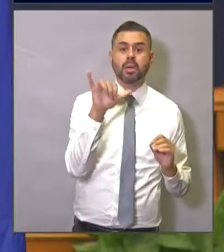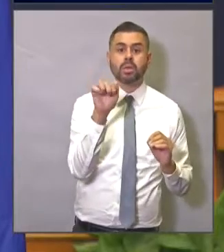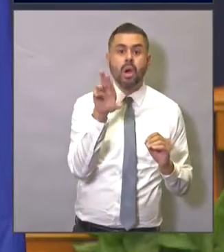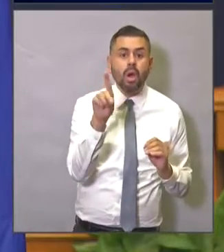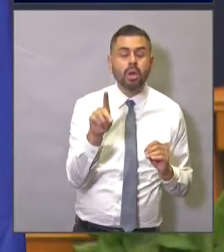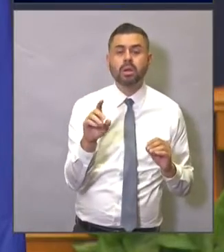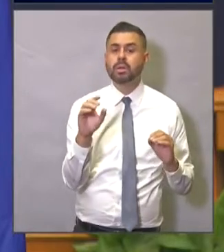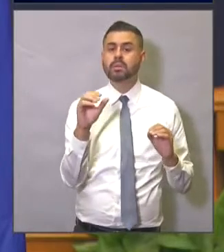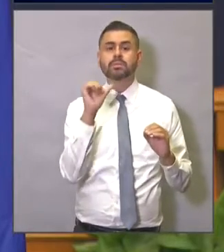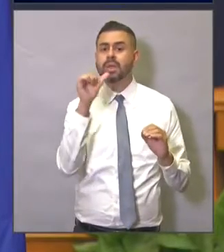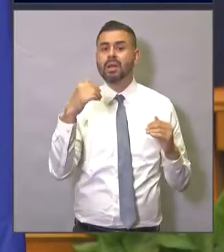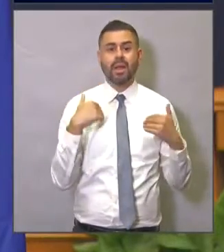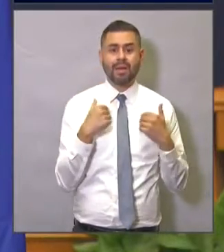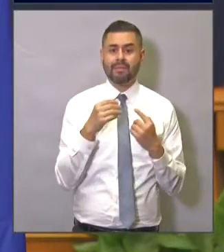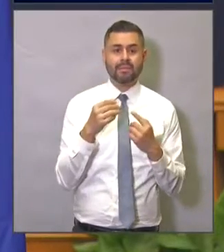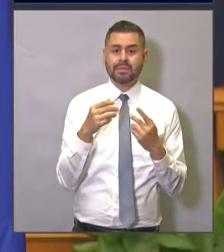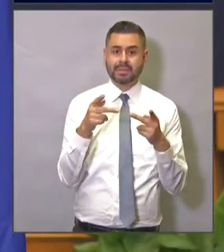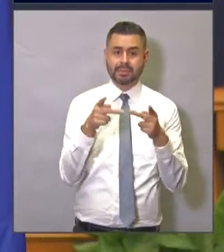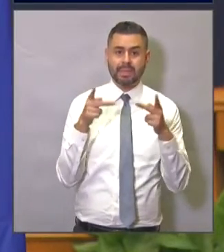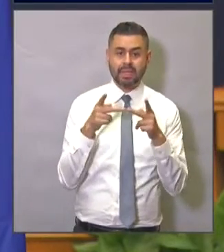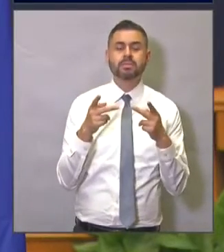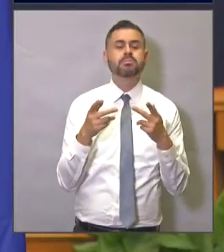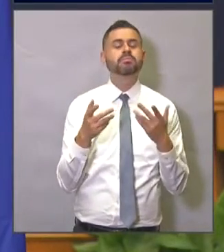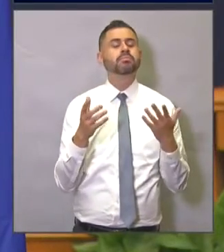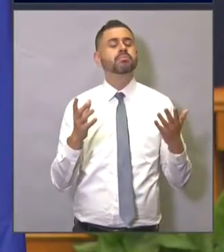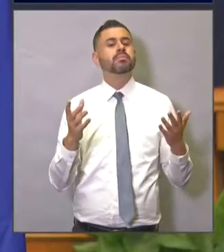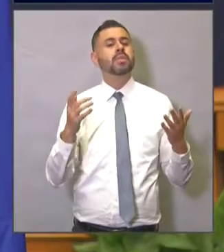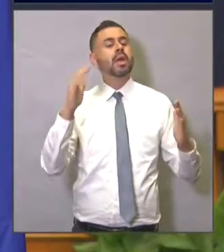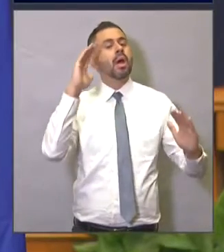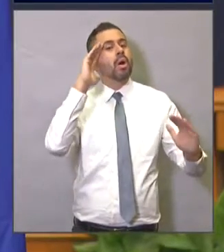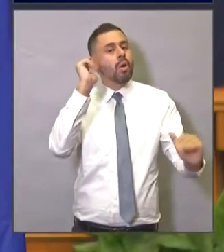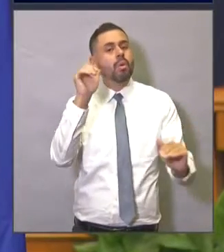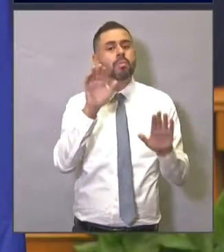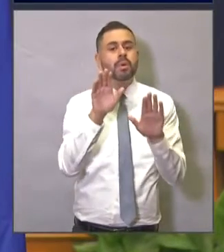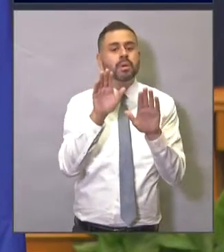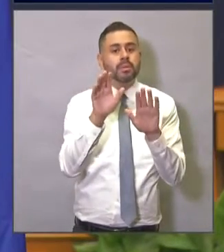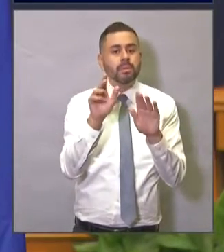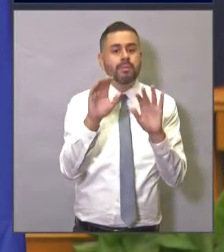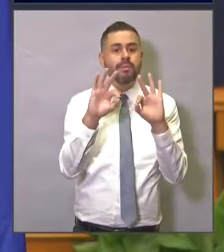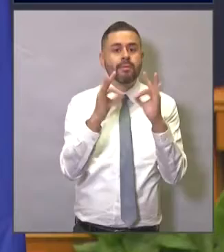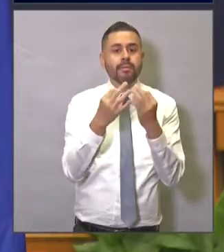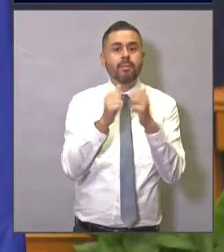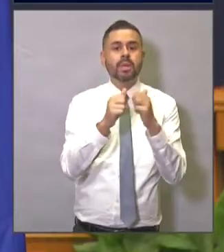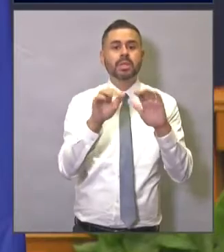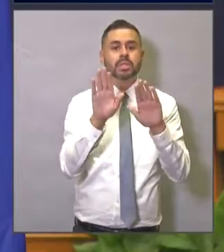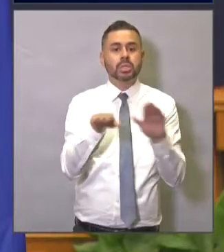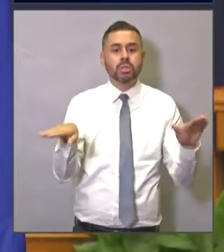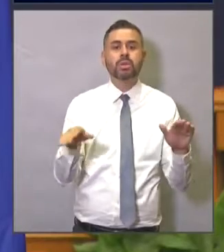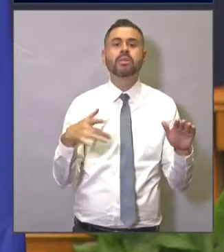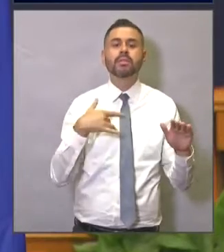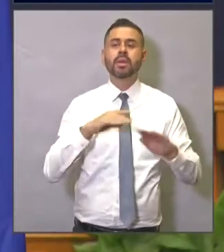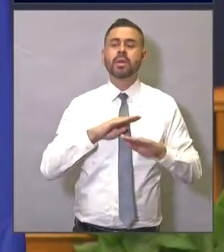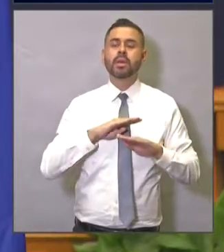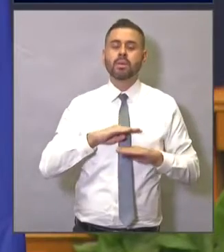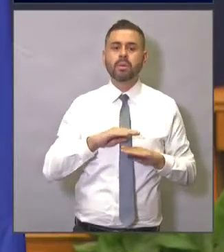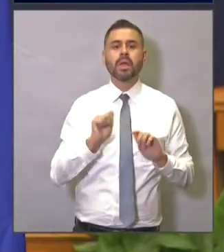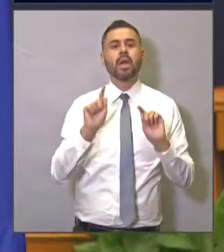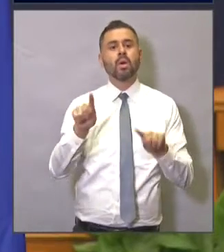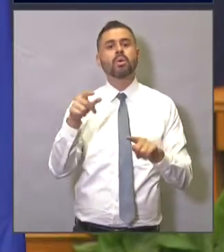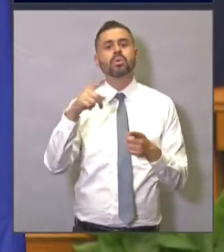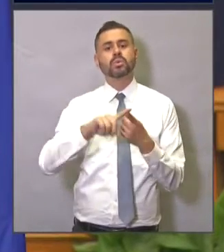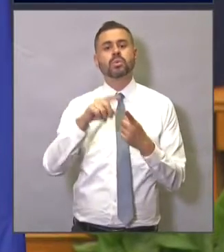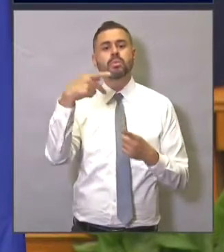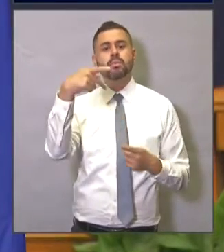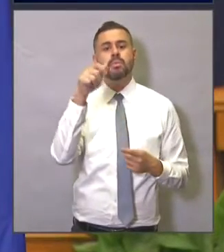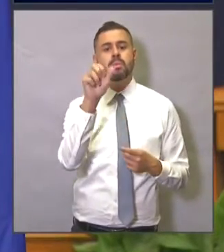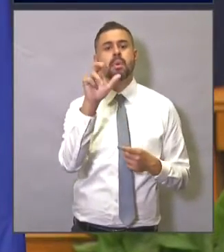abiertos. Espero que este anuncio les brinda algún alivio a ustedes y sus familias. Gracias, y ahora